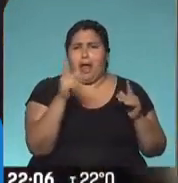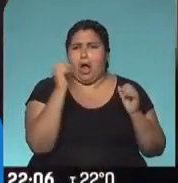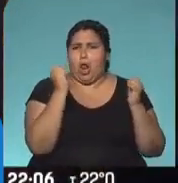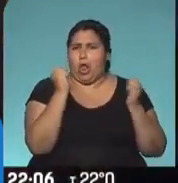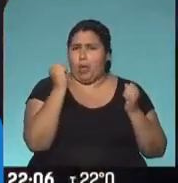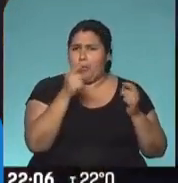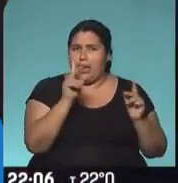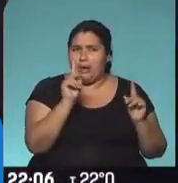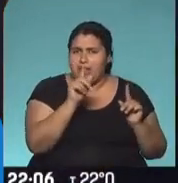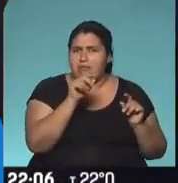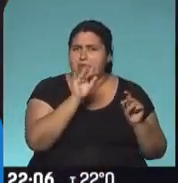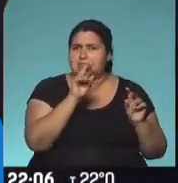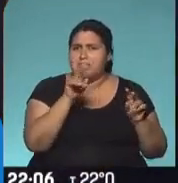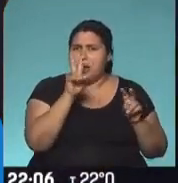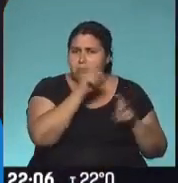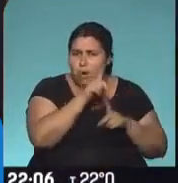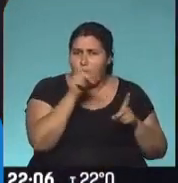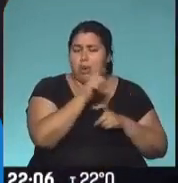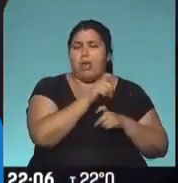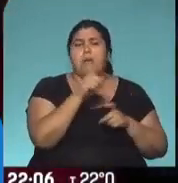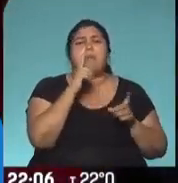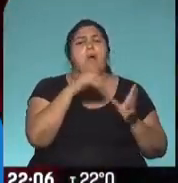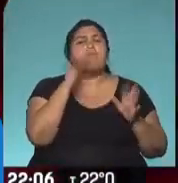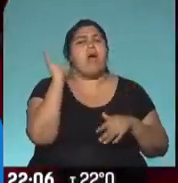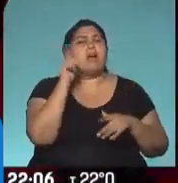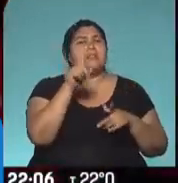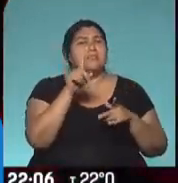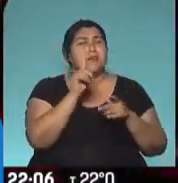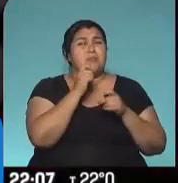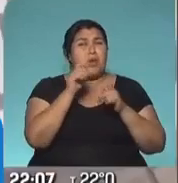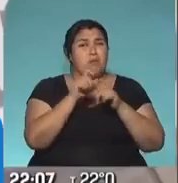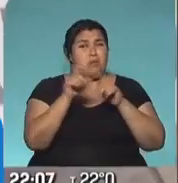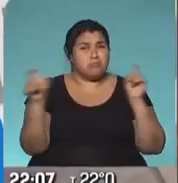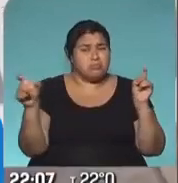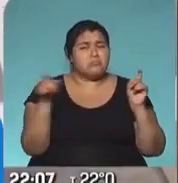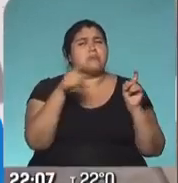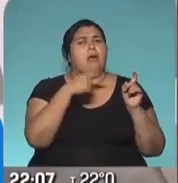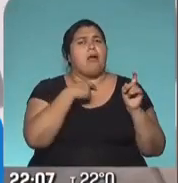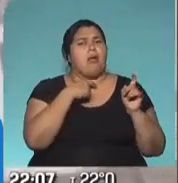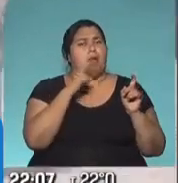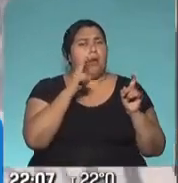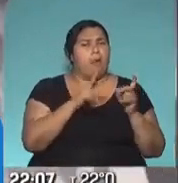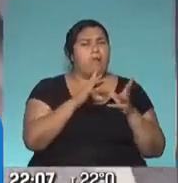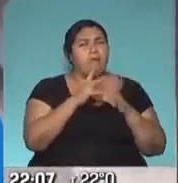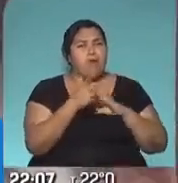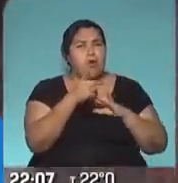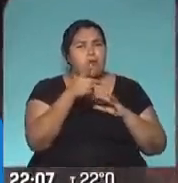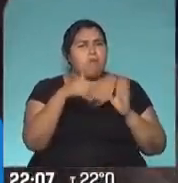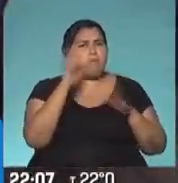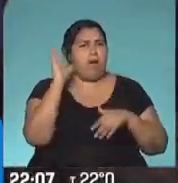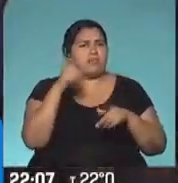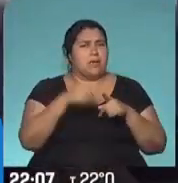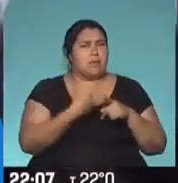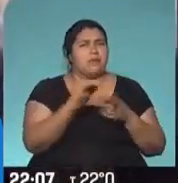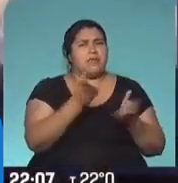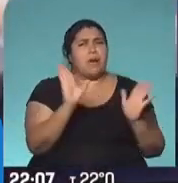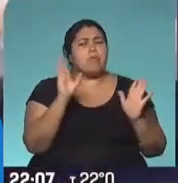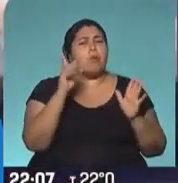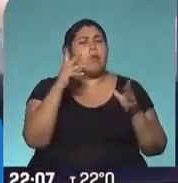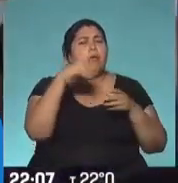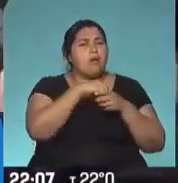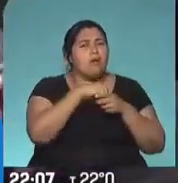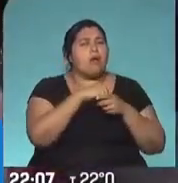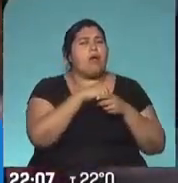temores frente al destino del Reino Unido fuera de la Unión Europea y también sobre las visiones contrapuestas de políticas públicas de